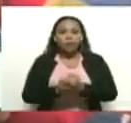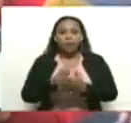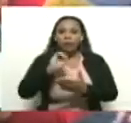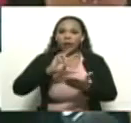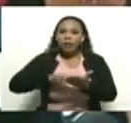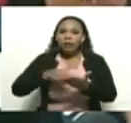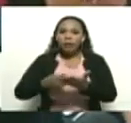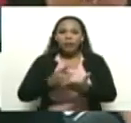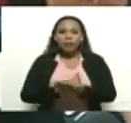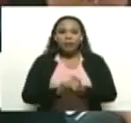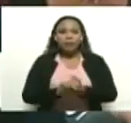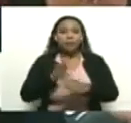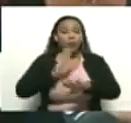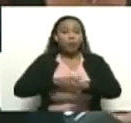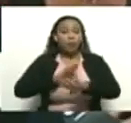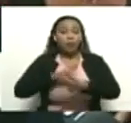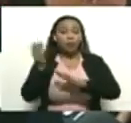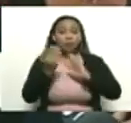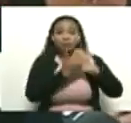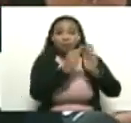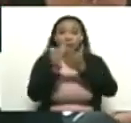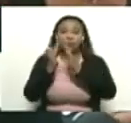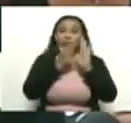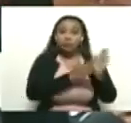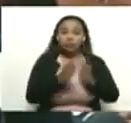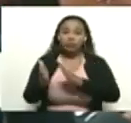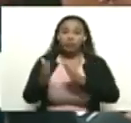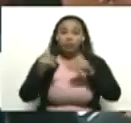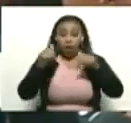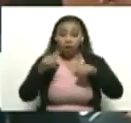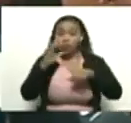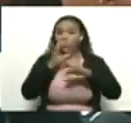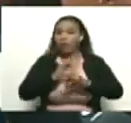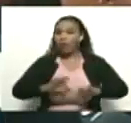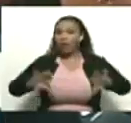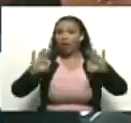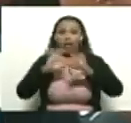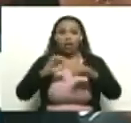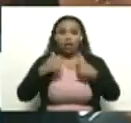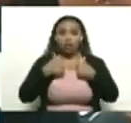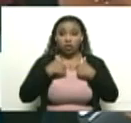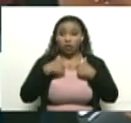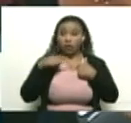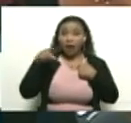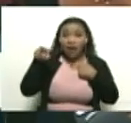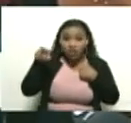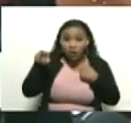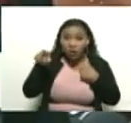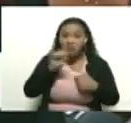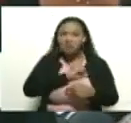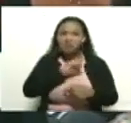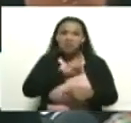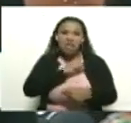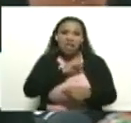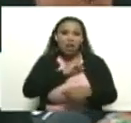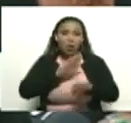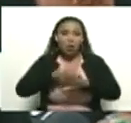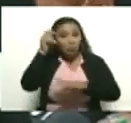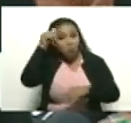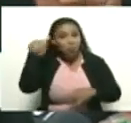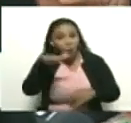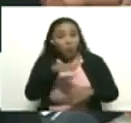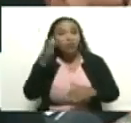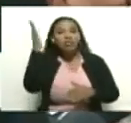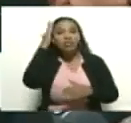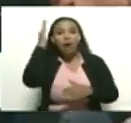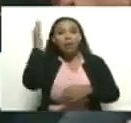o al revés, ¿ves? Porque es la comunidad organizada y no hay nada que ellos le tengan más terror que al pueblo organizado. Que al pueblo que sabe